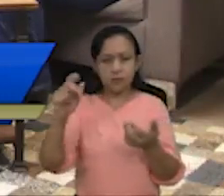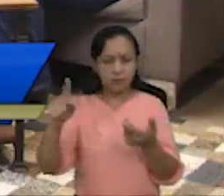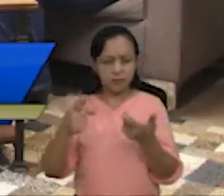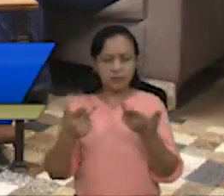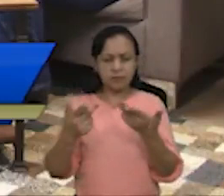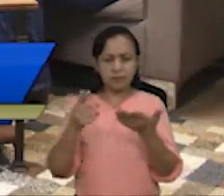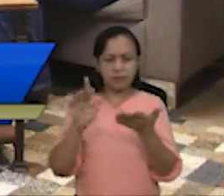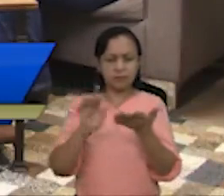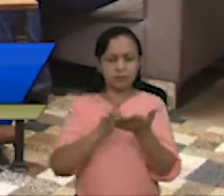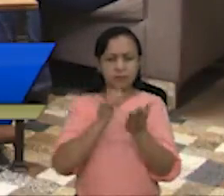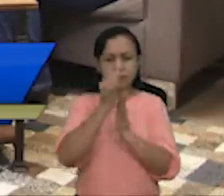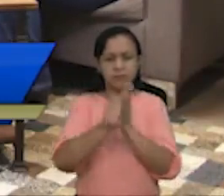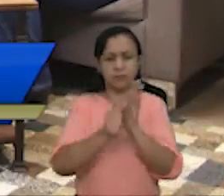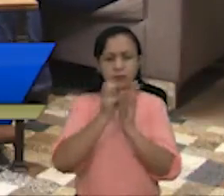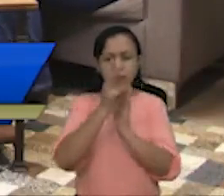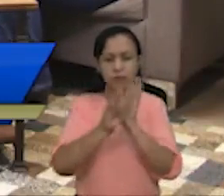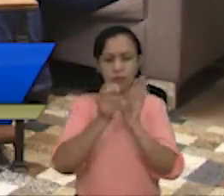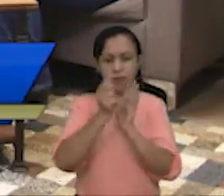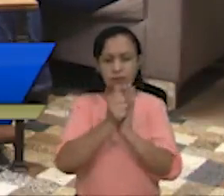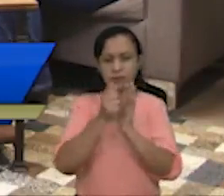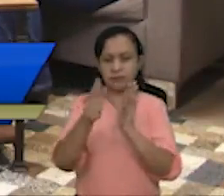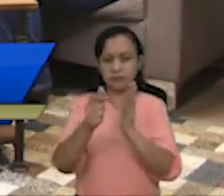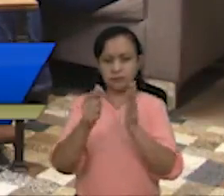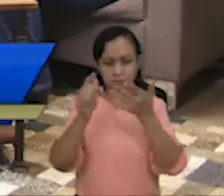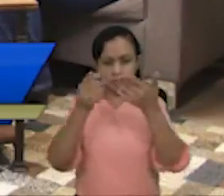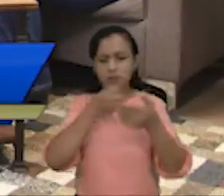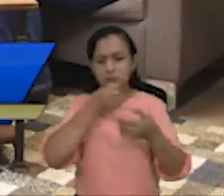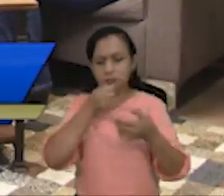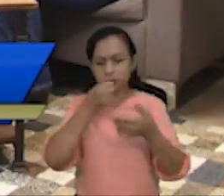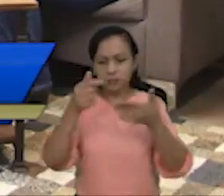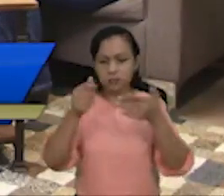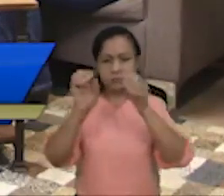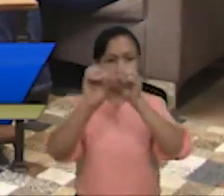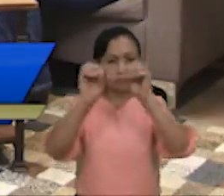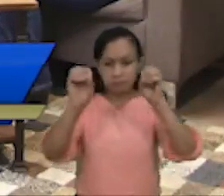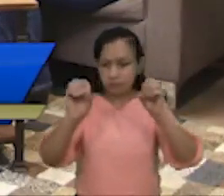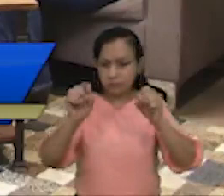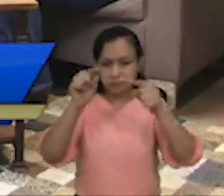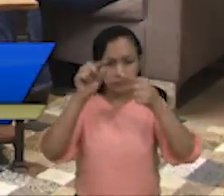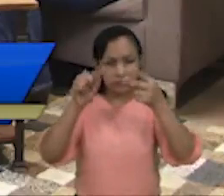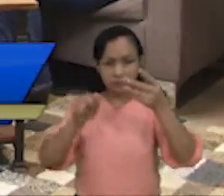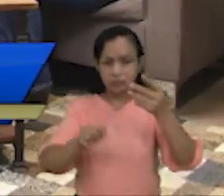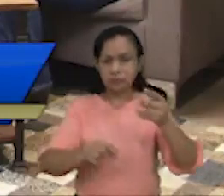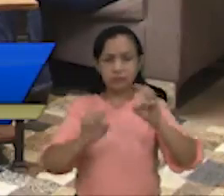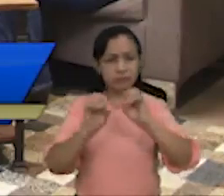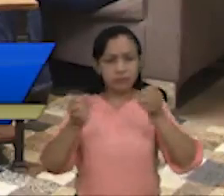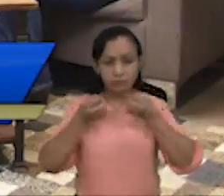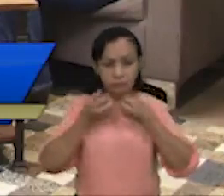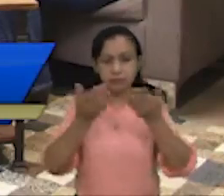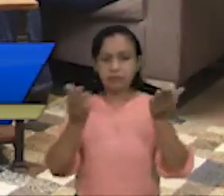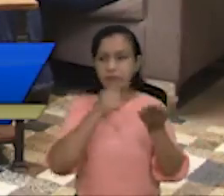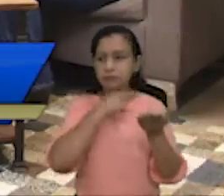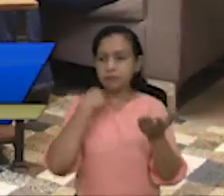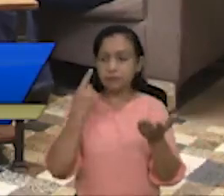vos inmediatamente te metes en el ciberespacio, buscáis, y si no aparece en ningún medio o ninguna fuente que realmente